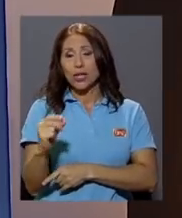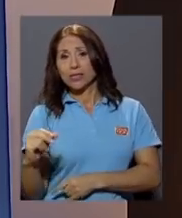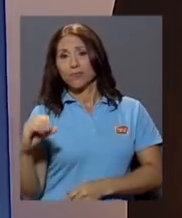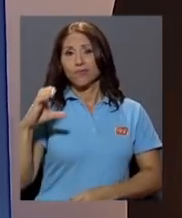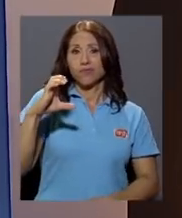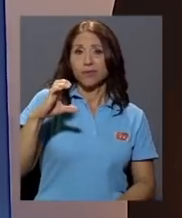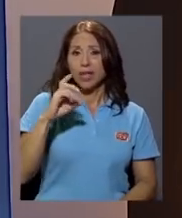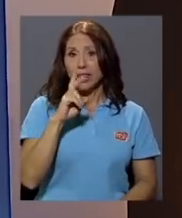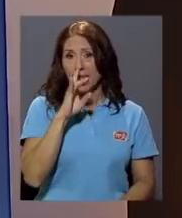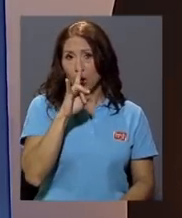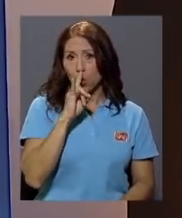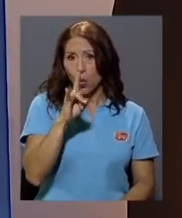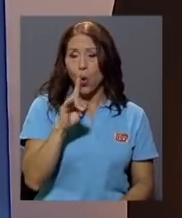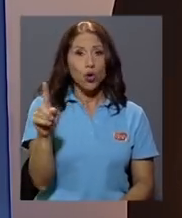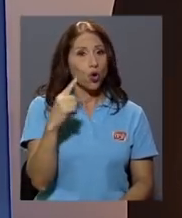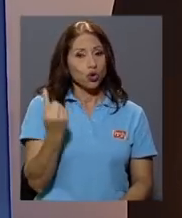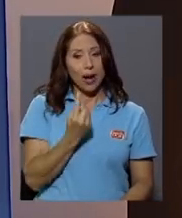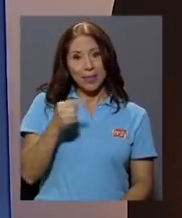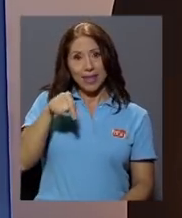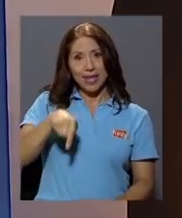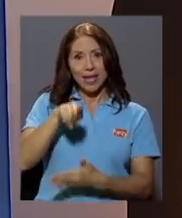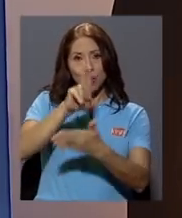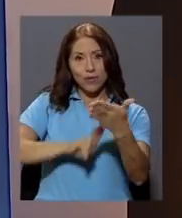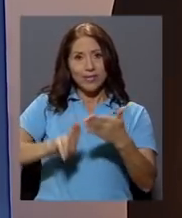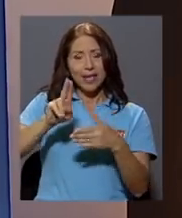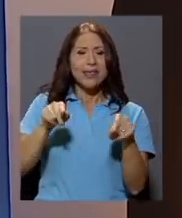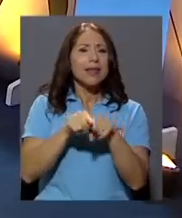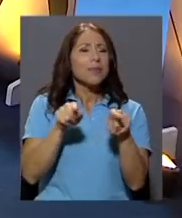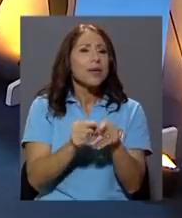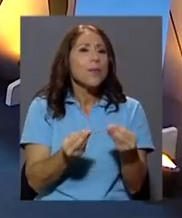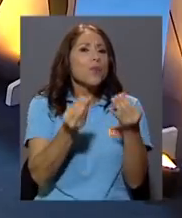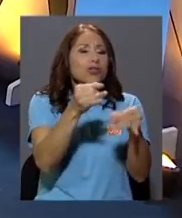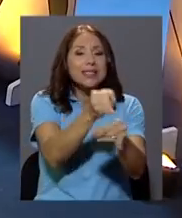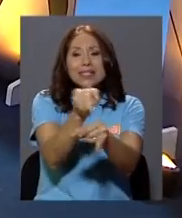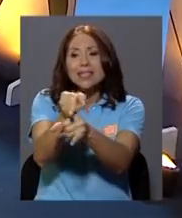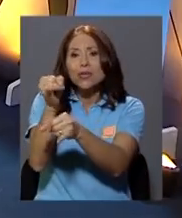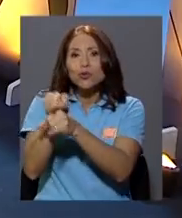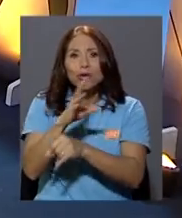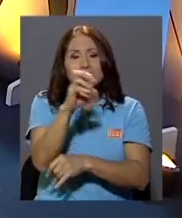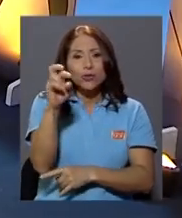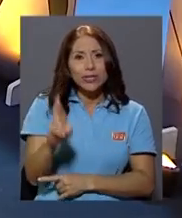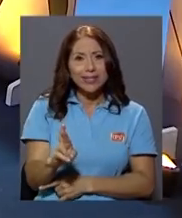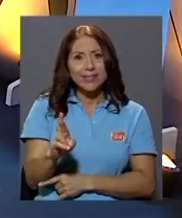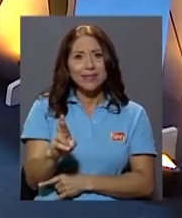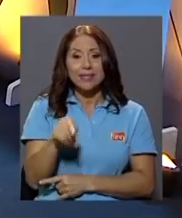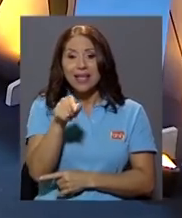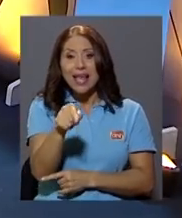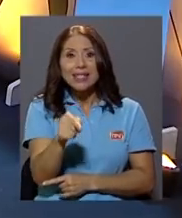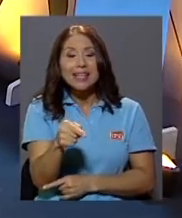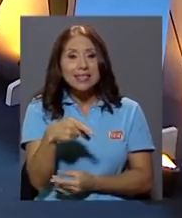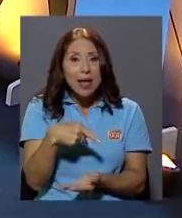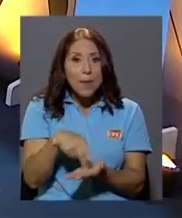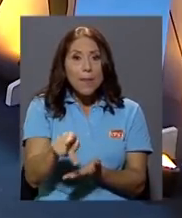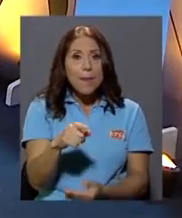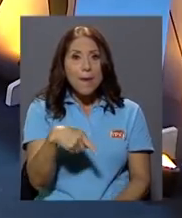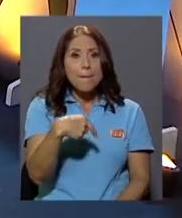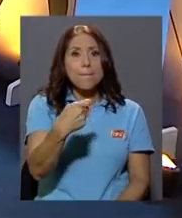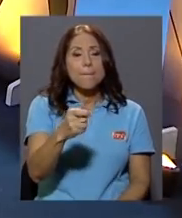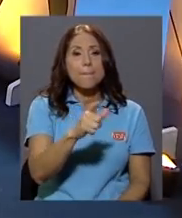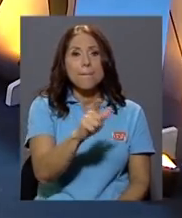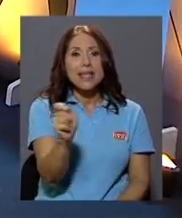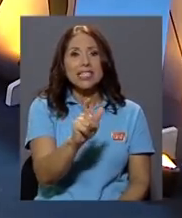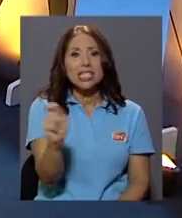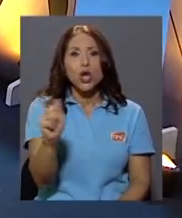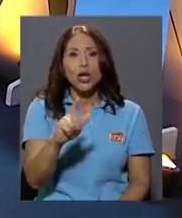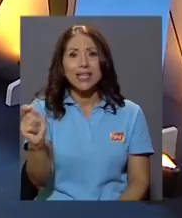existen en, no solamente en la universidad, sino en muchas instituciones costarricenses. ¿Cómo esas pensiones de lujo, don